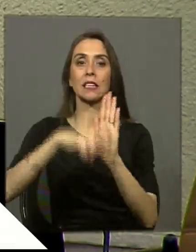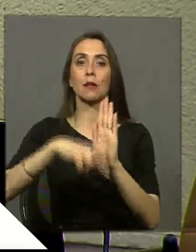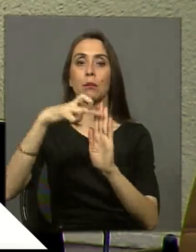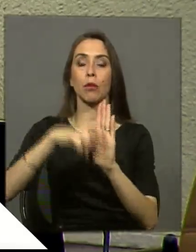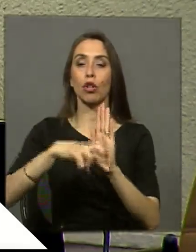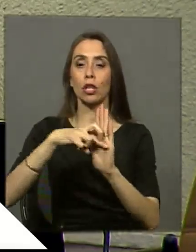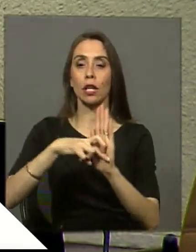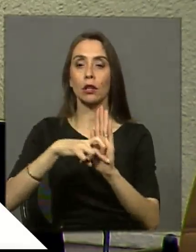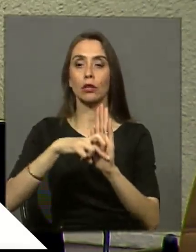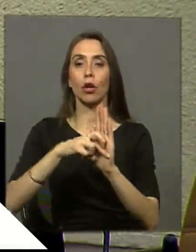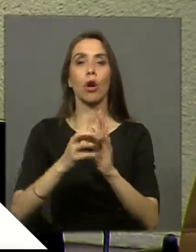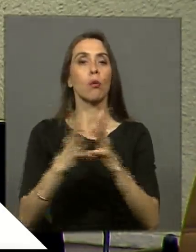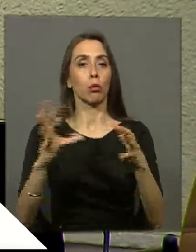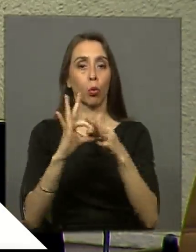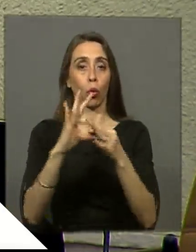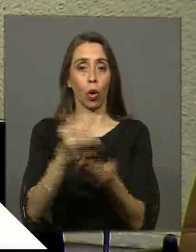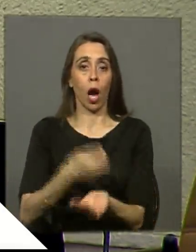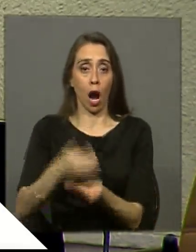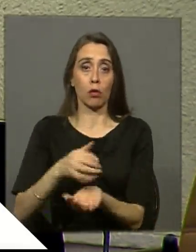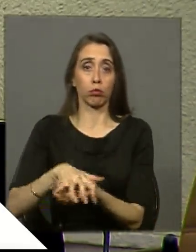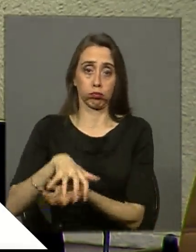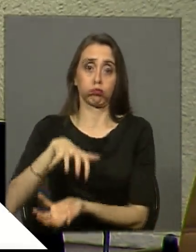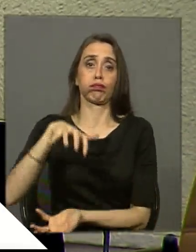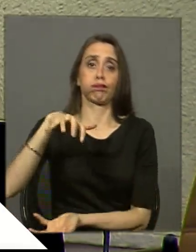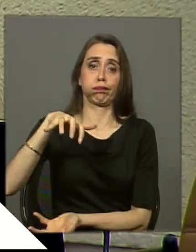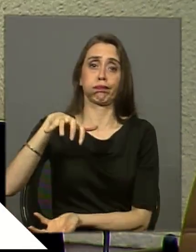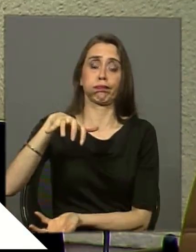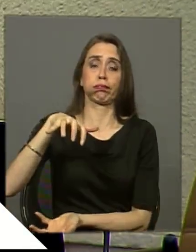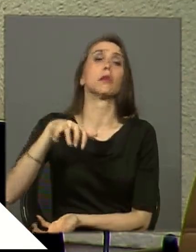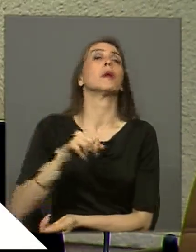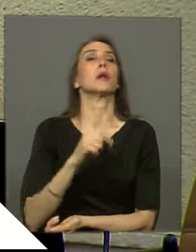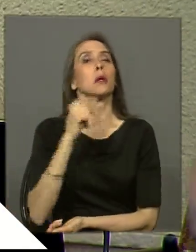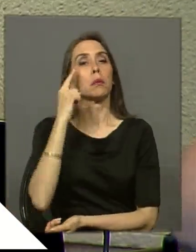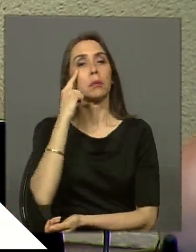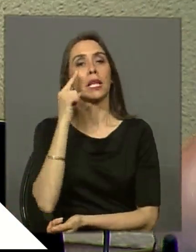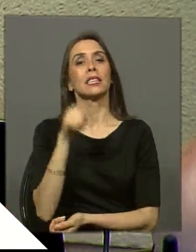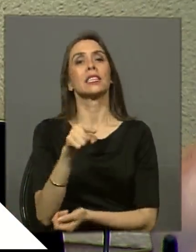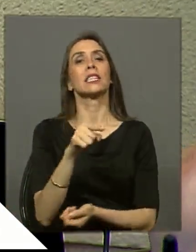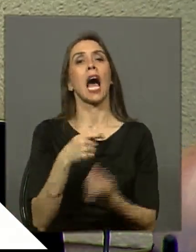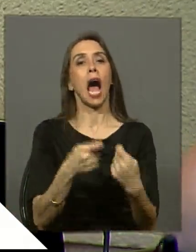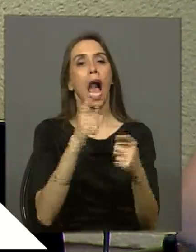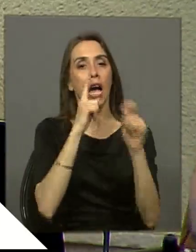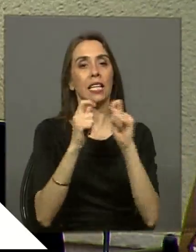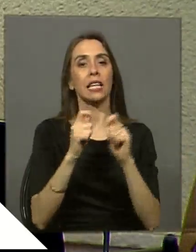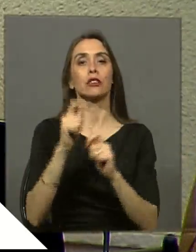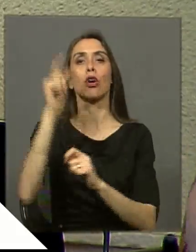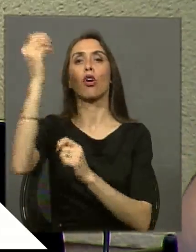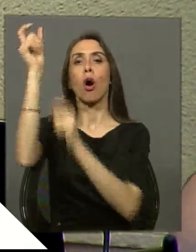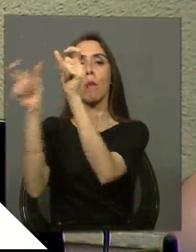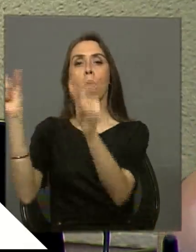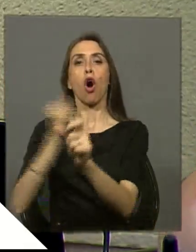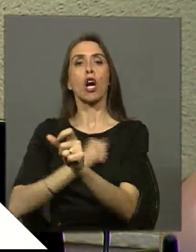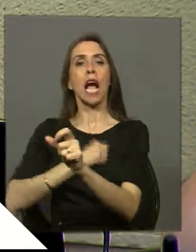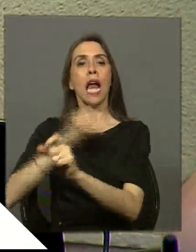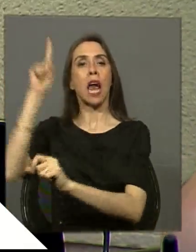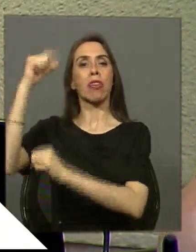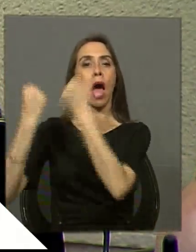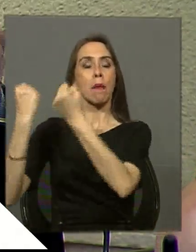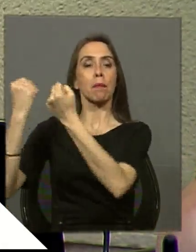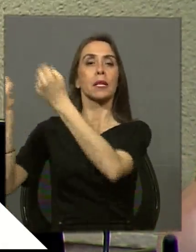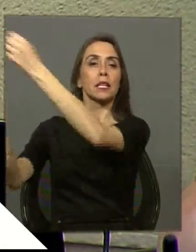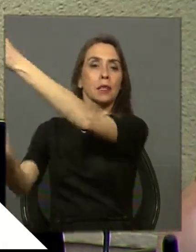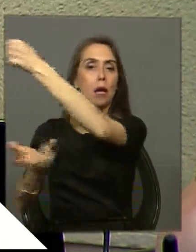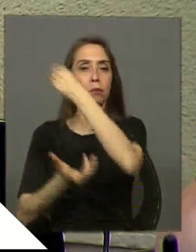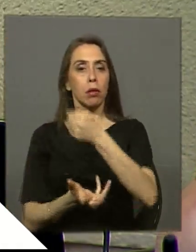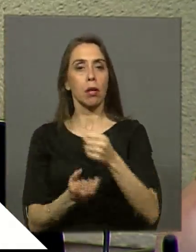lo demás tienen alta rentabilidad si no es porque sean riesgosos que vienen los canadienses a invertir en la